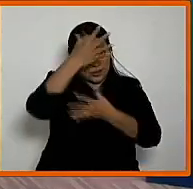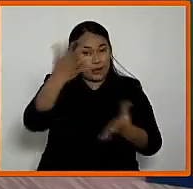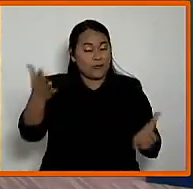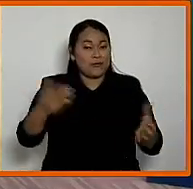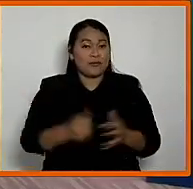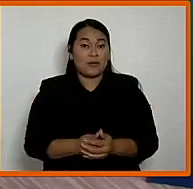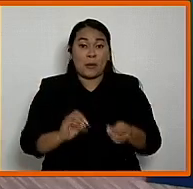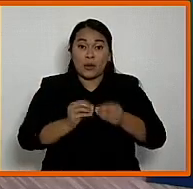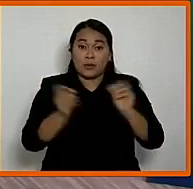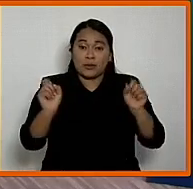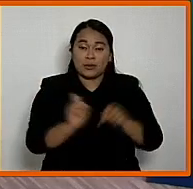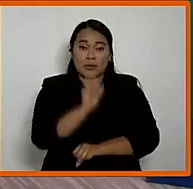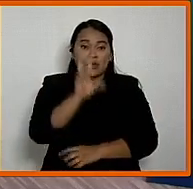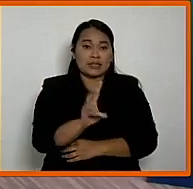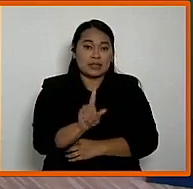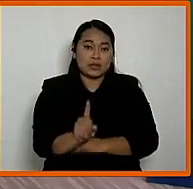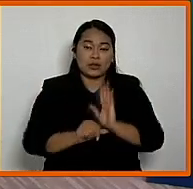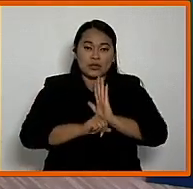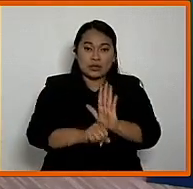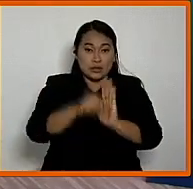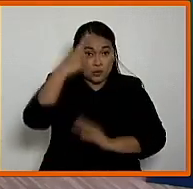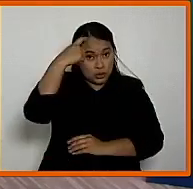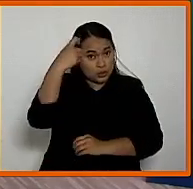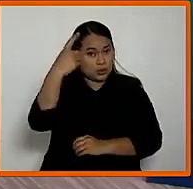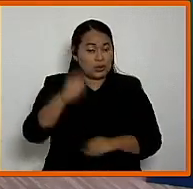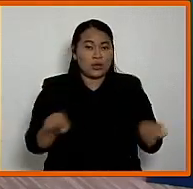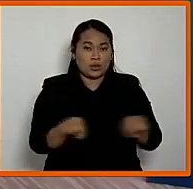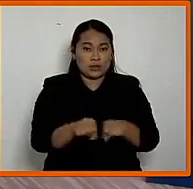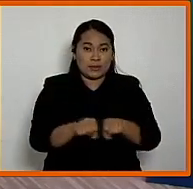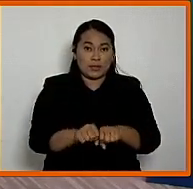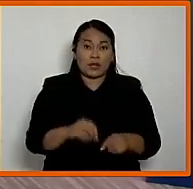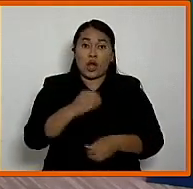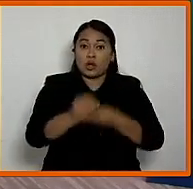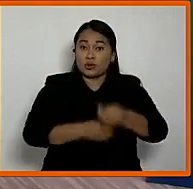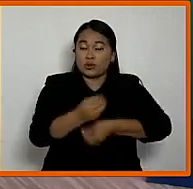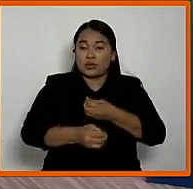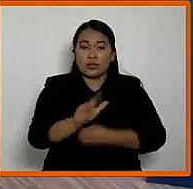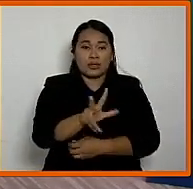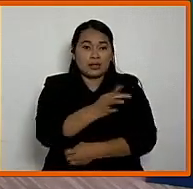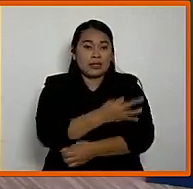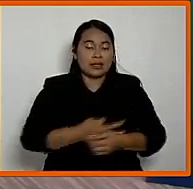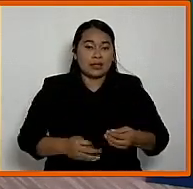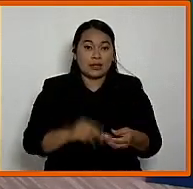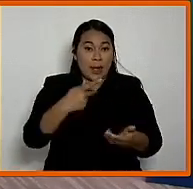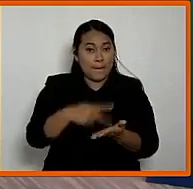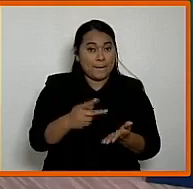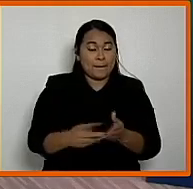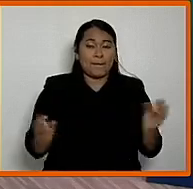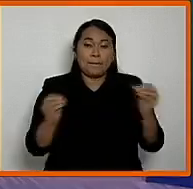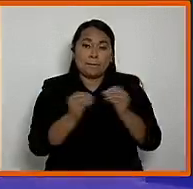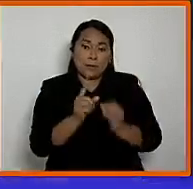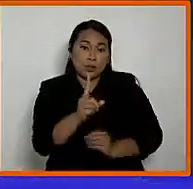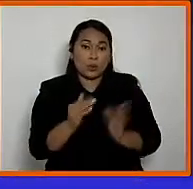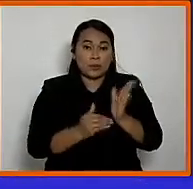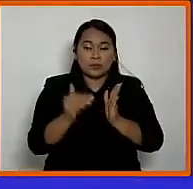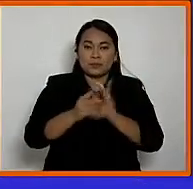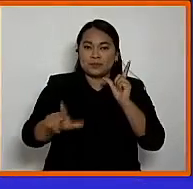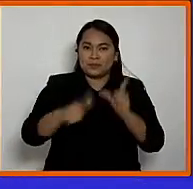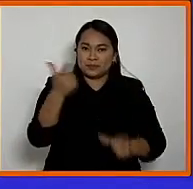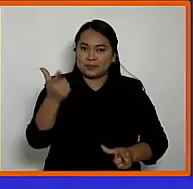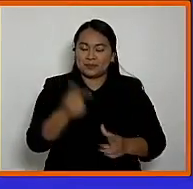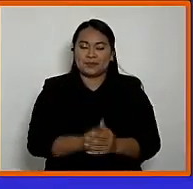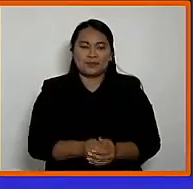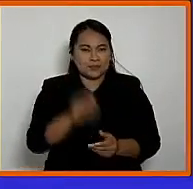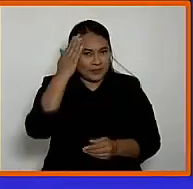ganador 71 y su símbolo de sueños zapatos, a las 3 de la tarde pagamos más de 1 millón de lempiras. Ahora sí, se viene tu